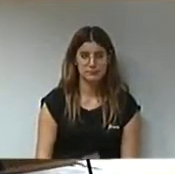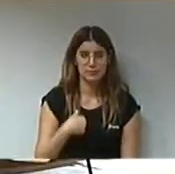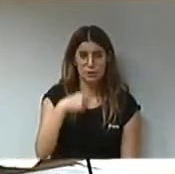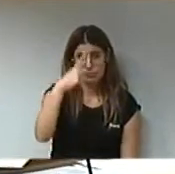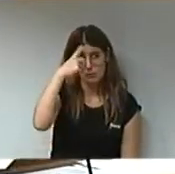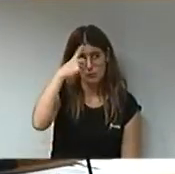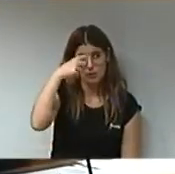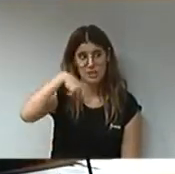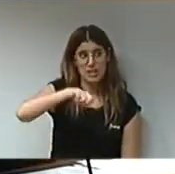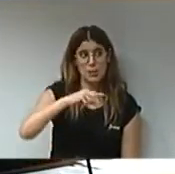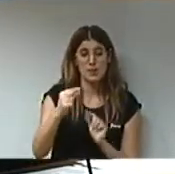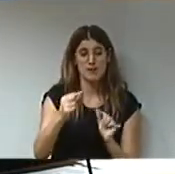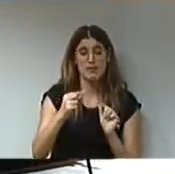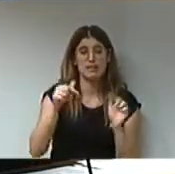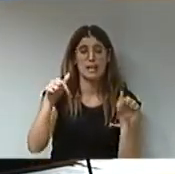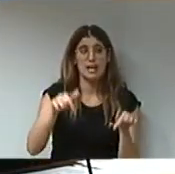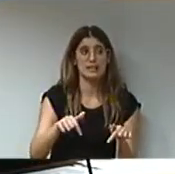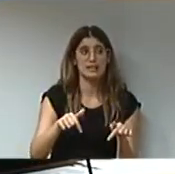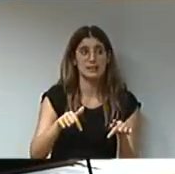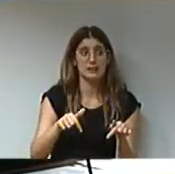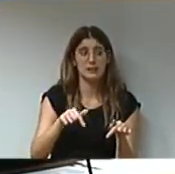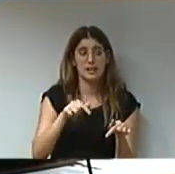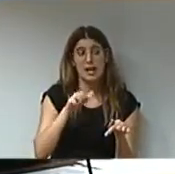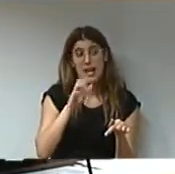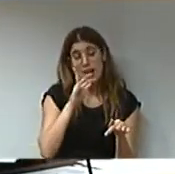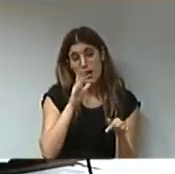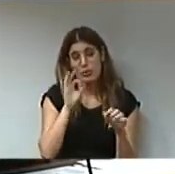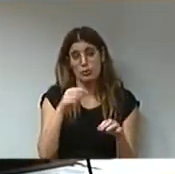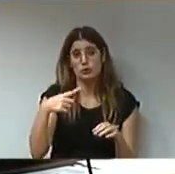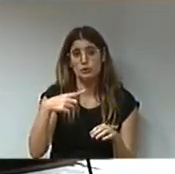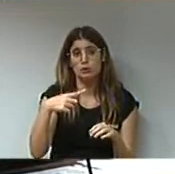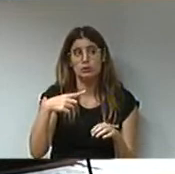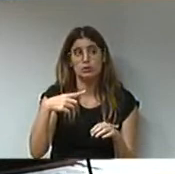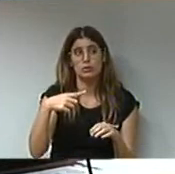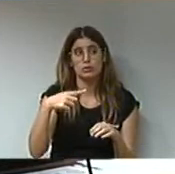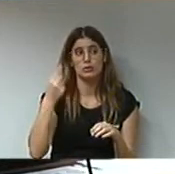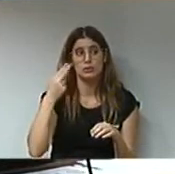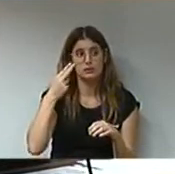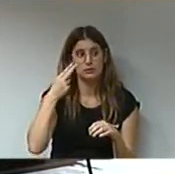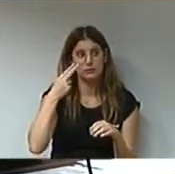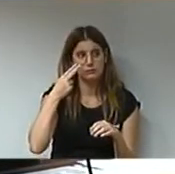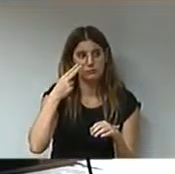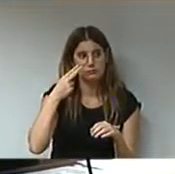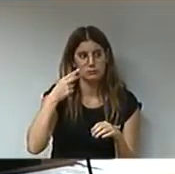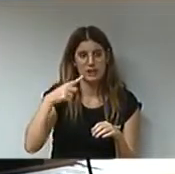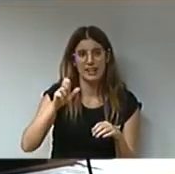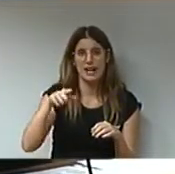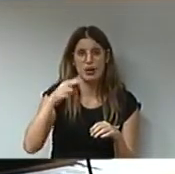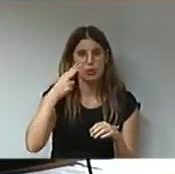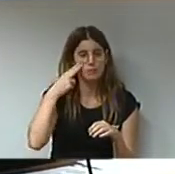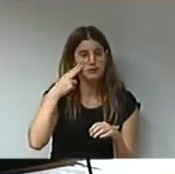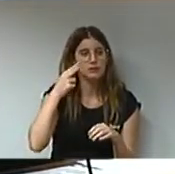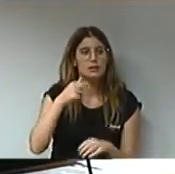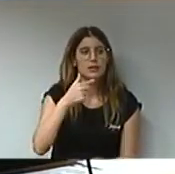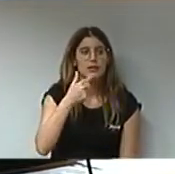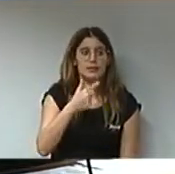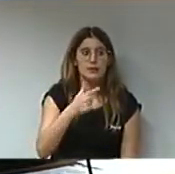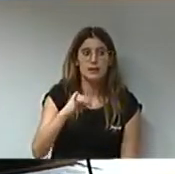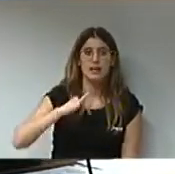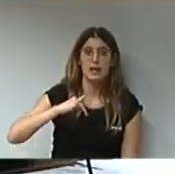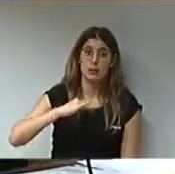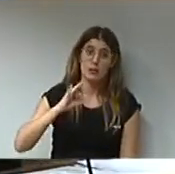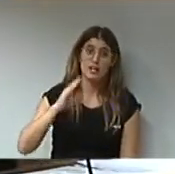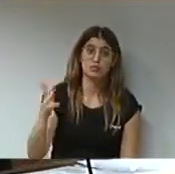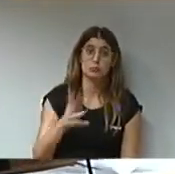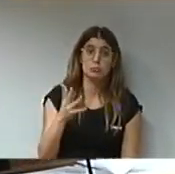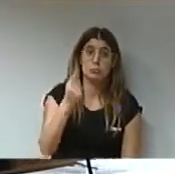Recuerdo que en un debate aquí el ahora rescatado Gerardo Camps, una persona a la que aprecio, decía que la deuda es productiva. Bueno,